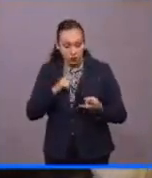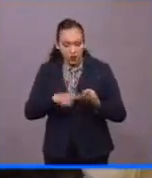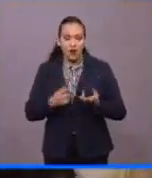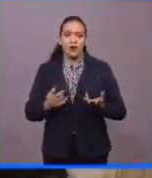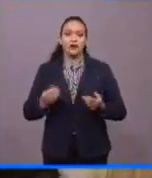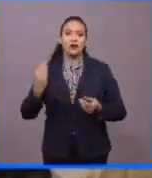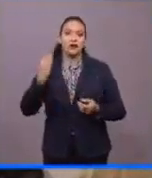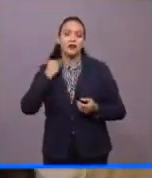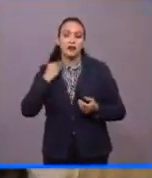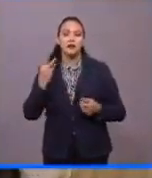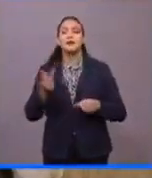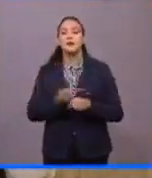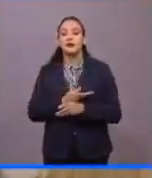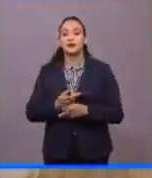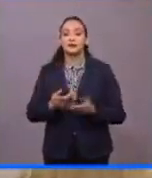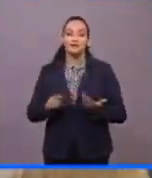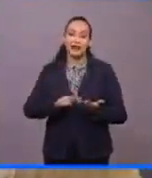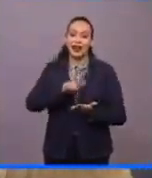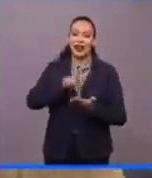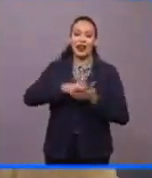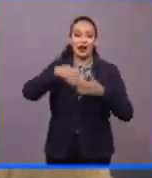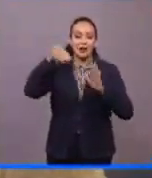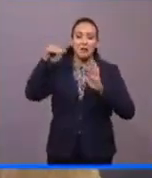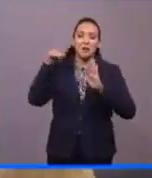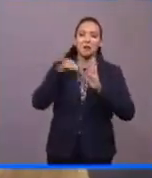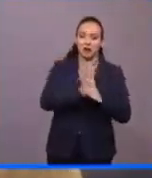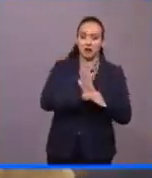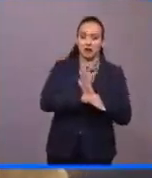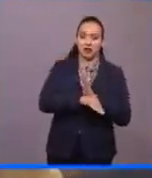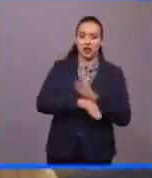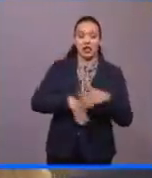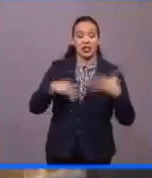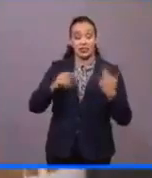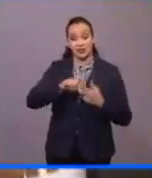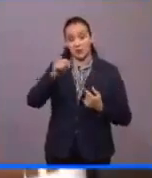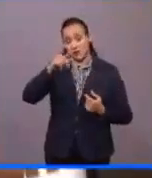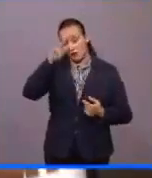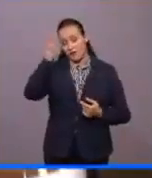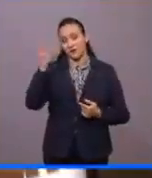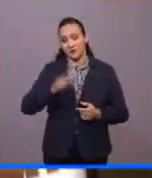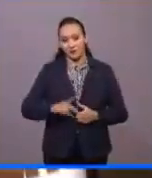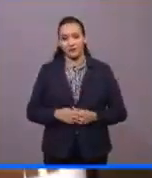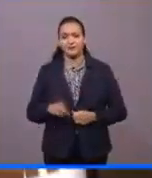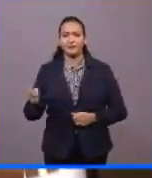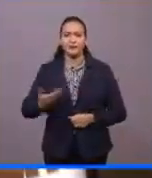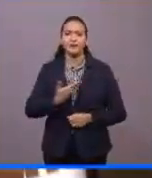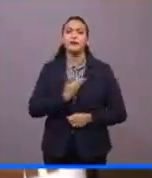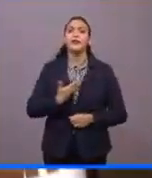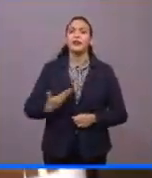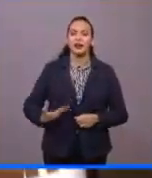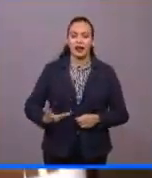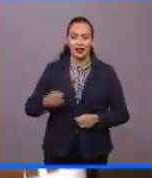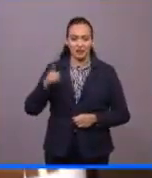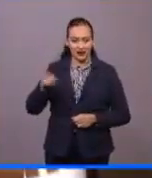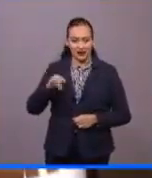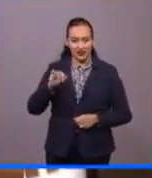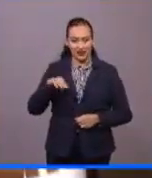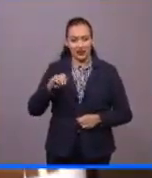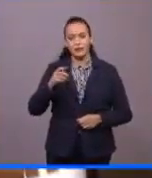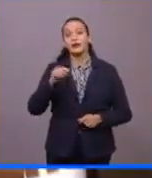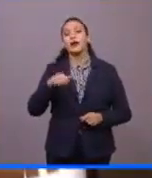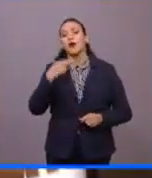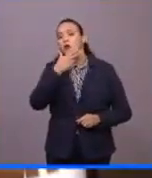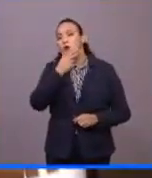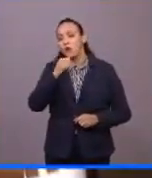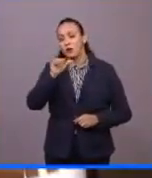derecho perderá su fuerza normativa y el Estado de Derecho se debilitará. El presidente saliente del INCAM,